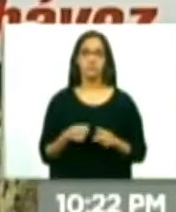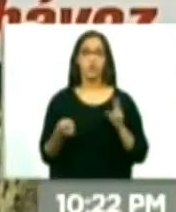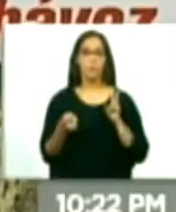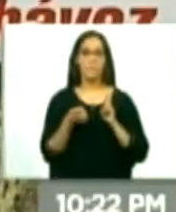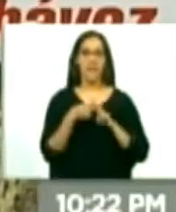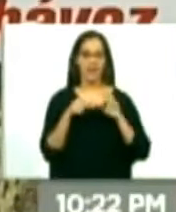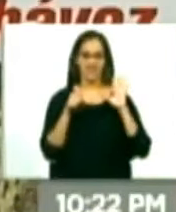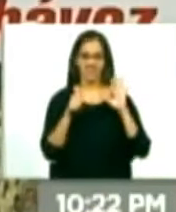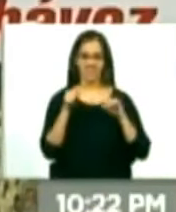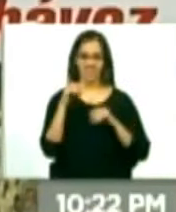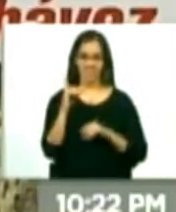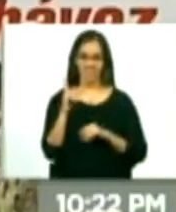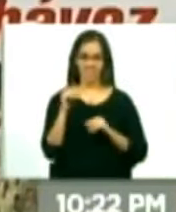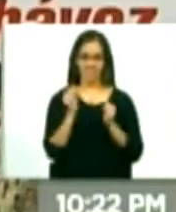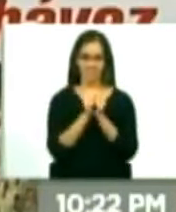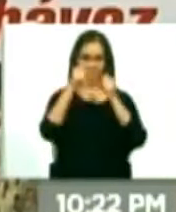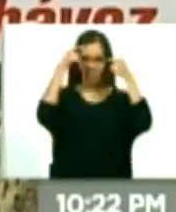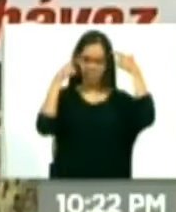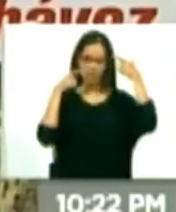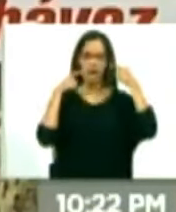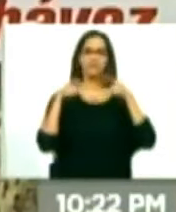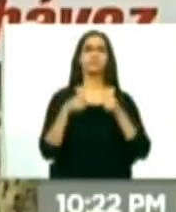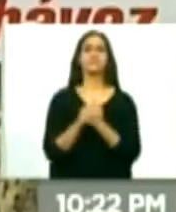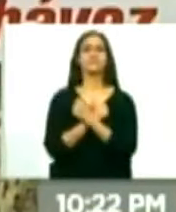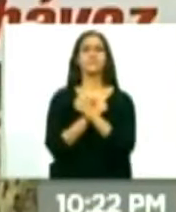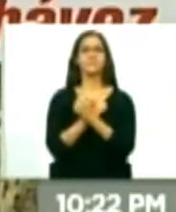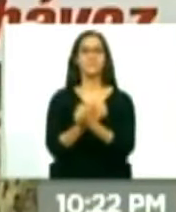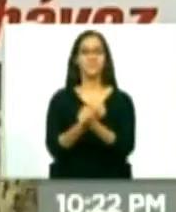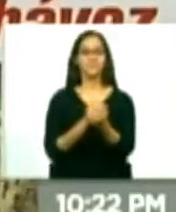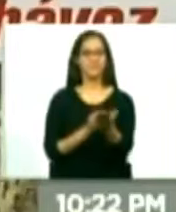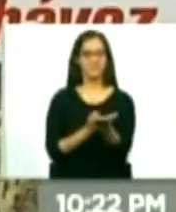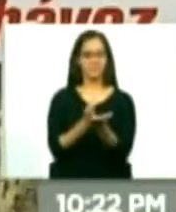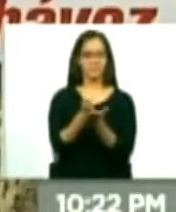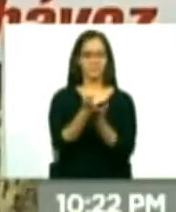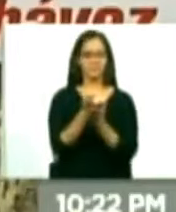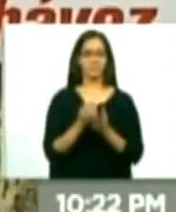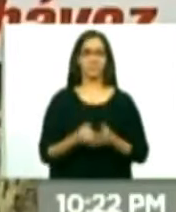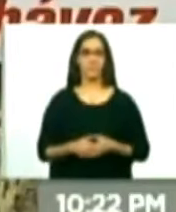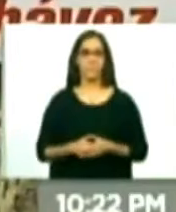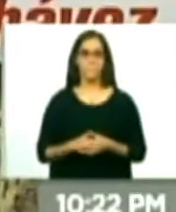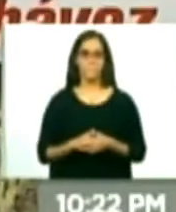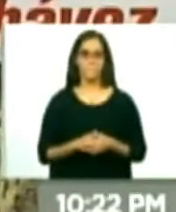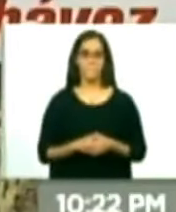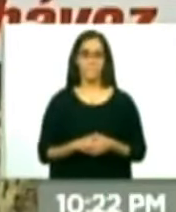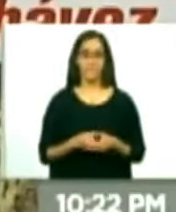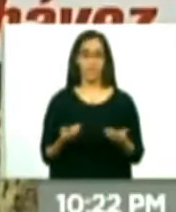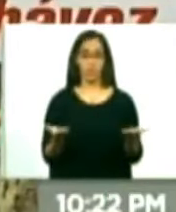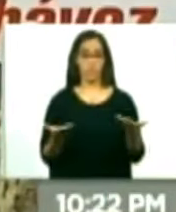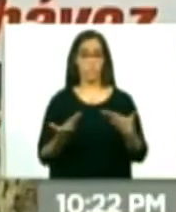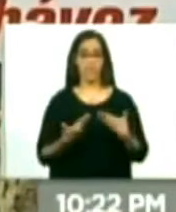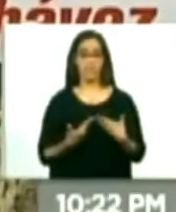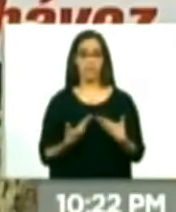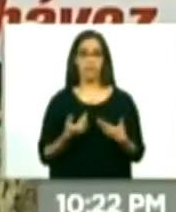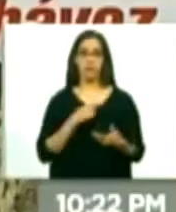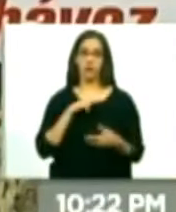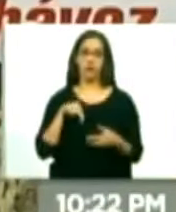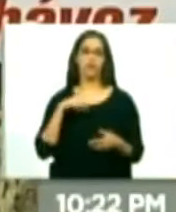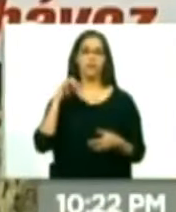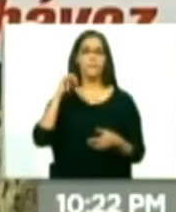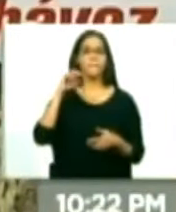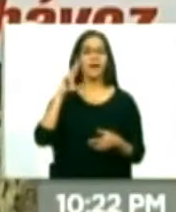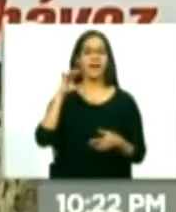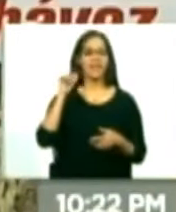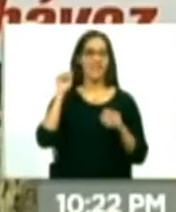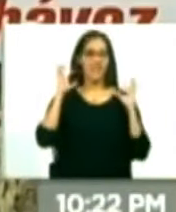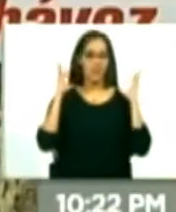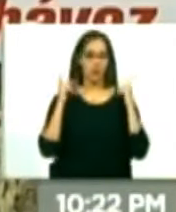Numeral 6D, con Chávez, por amor y lealtad. Nos manda aquí nuestra María León. Los mensajes de María